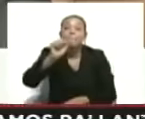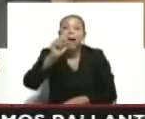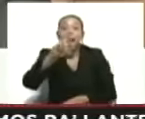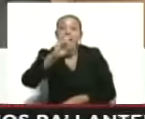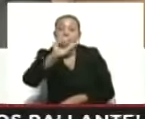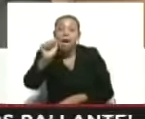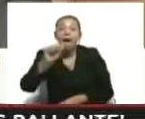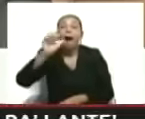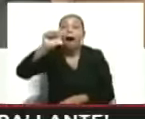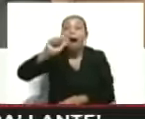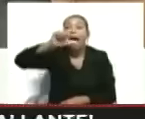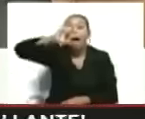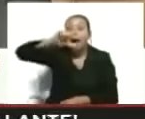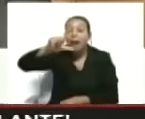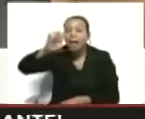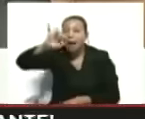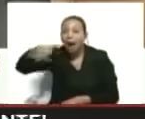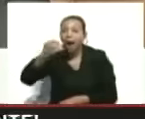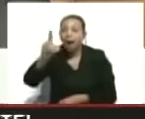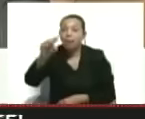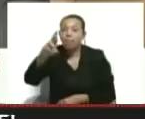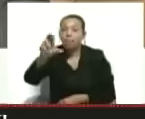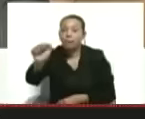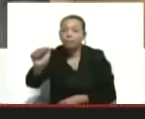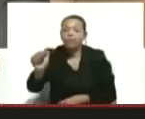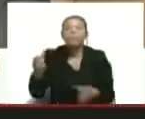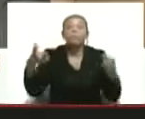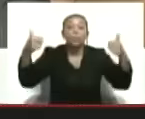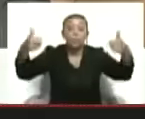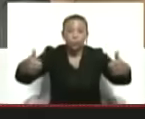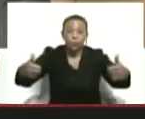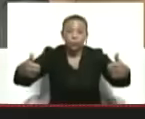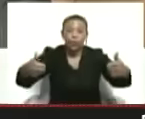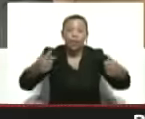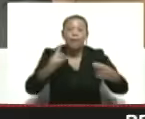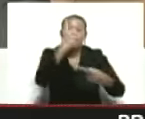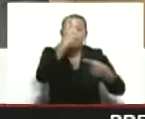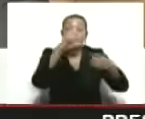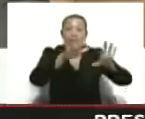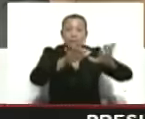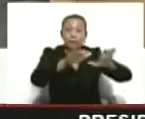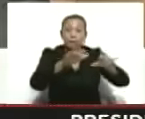Alejandra Hernández. Es todo, ciudadano director de debate.